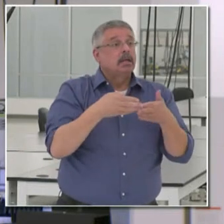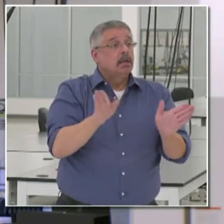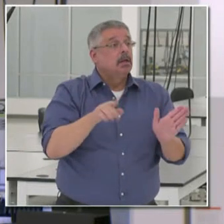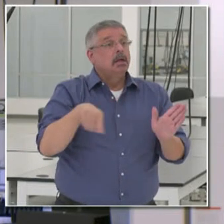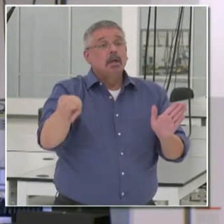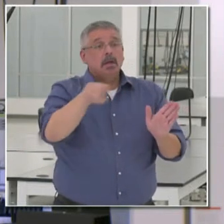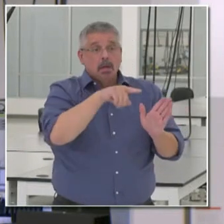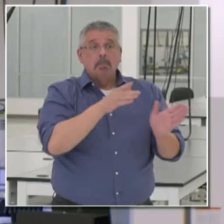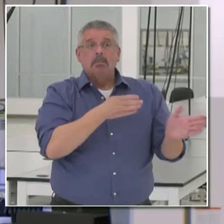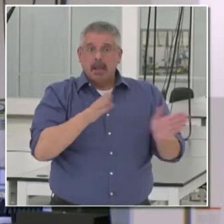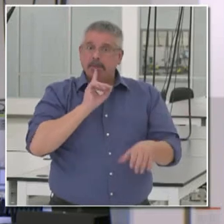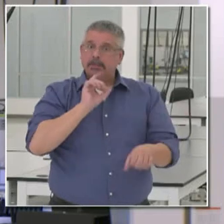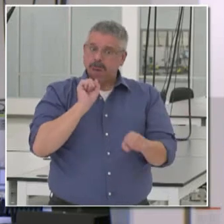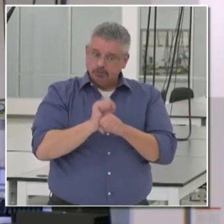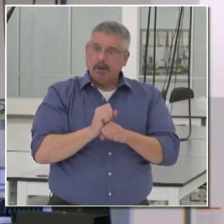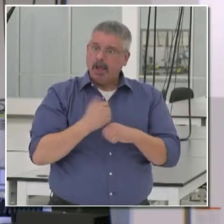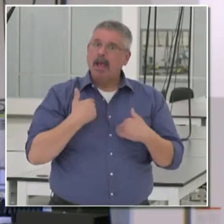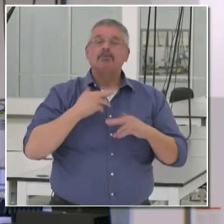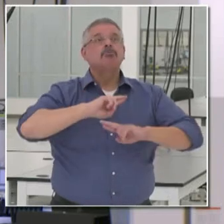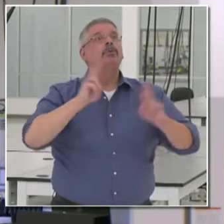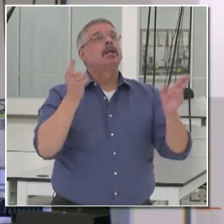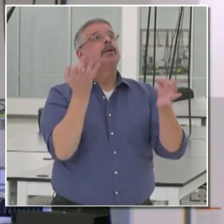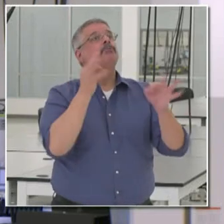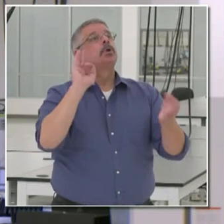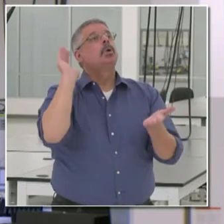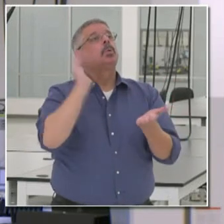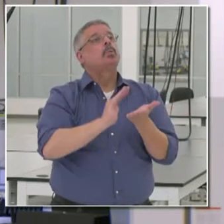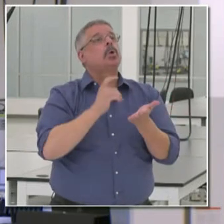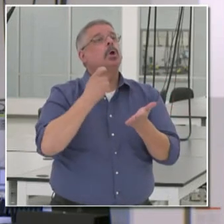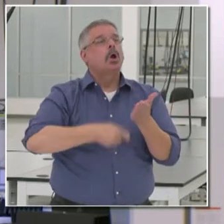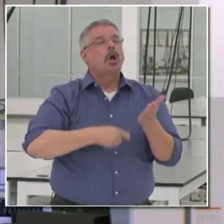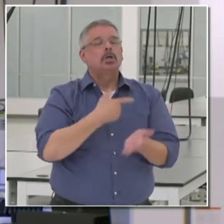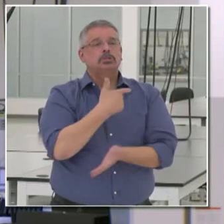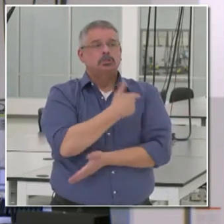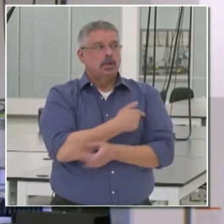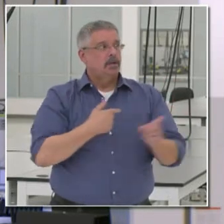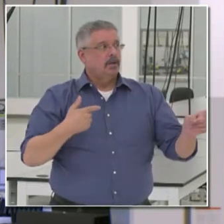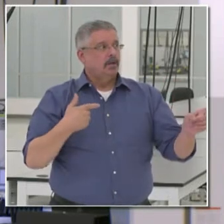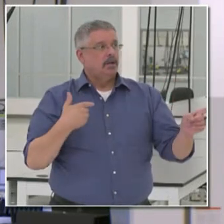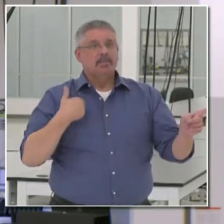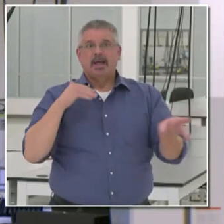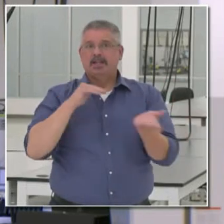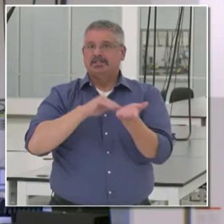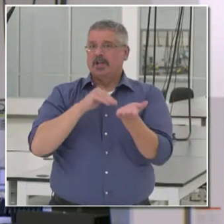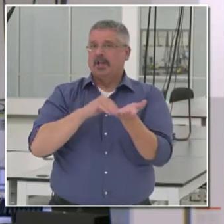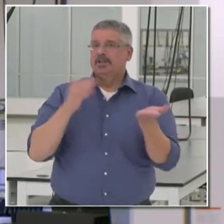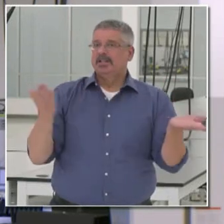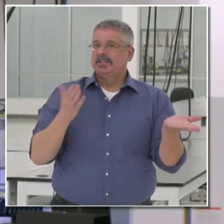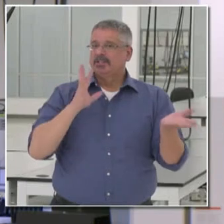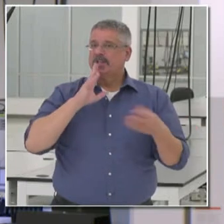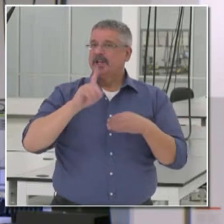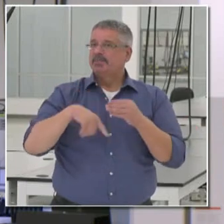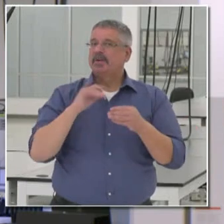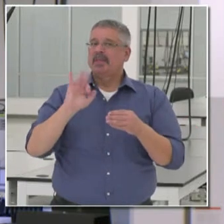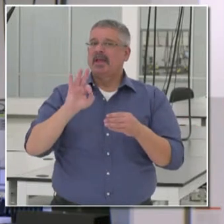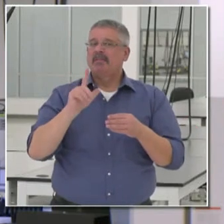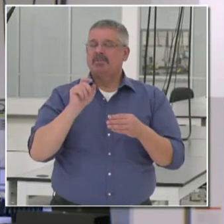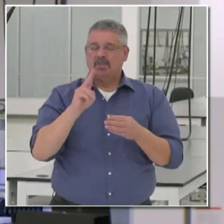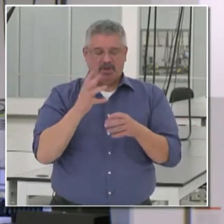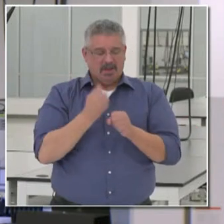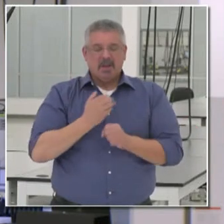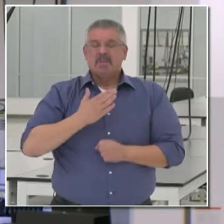en junta estatal para asegurarse de que californianos tengan acceso a vacunas para la influencia baratas y gratuitas